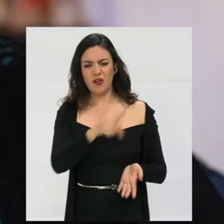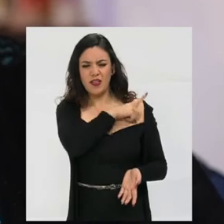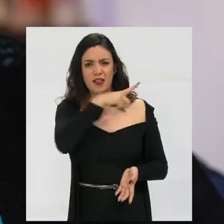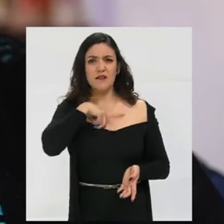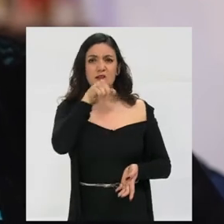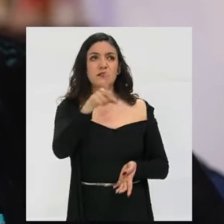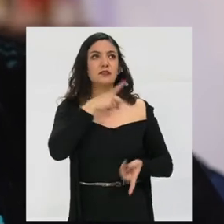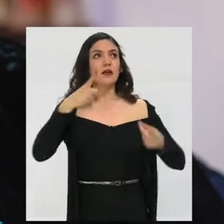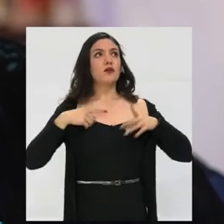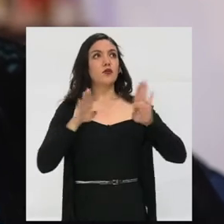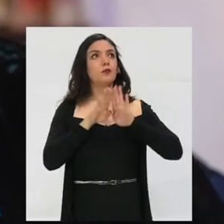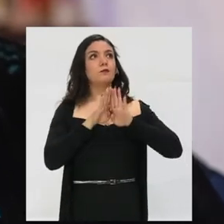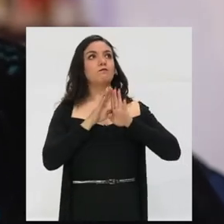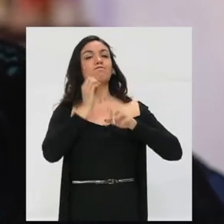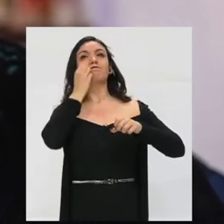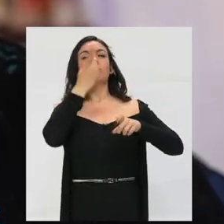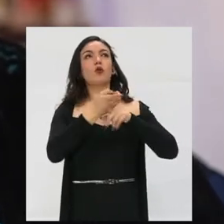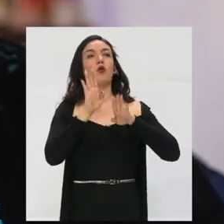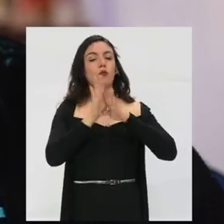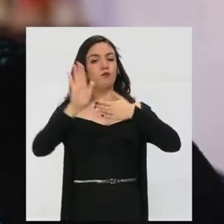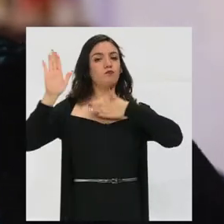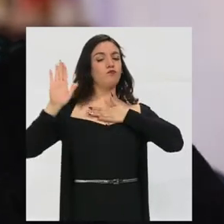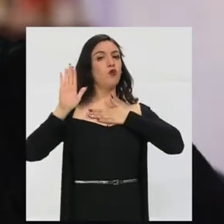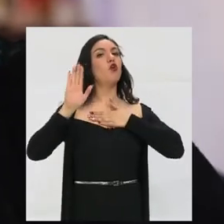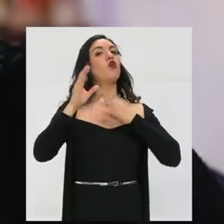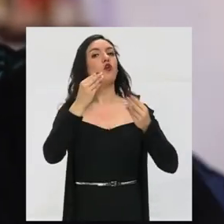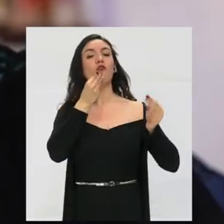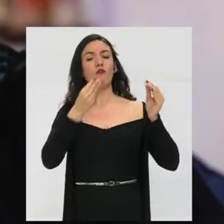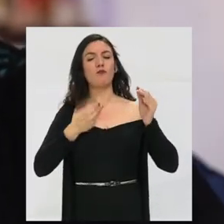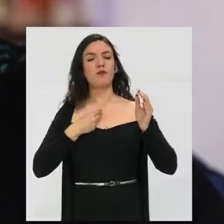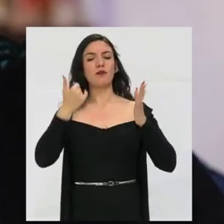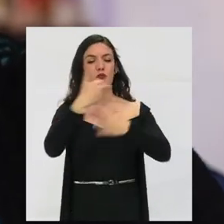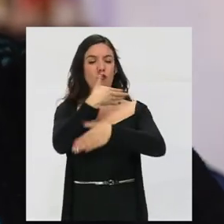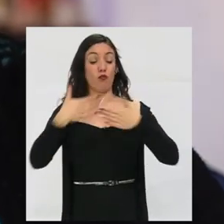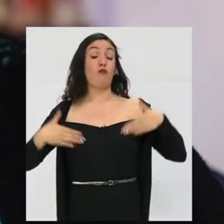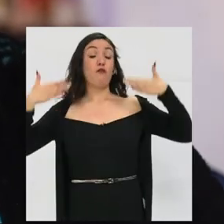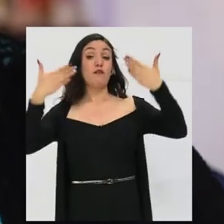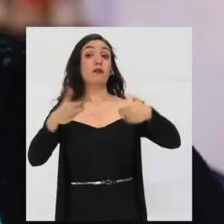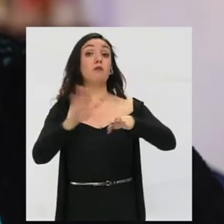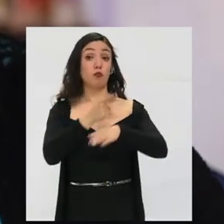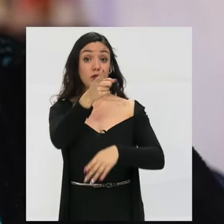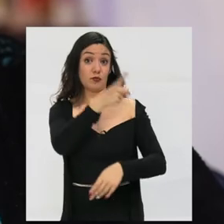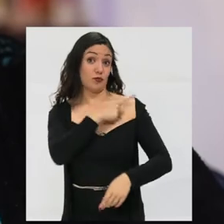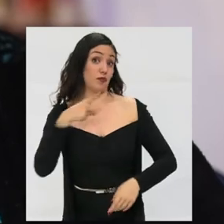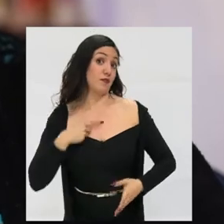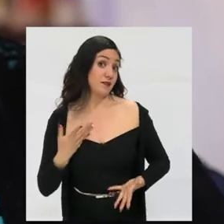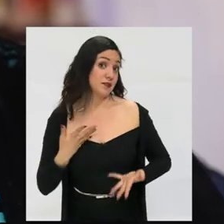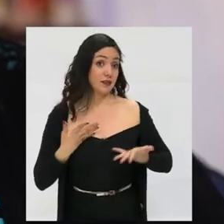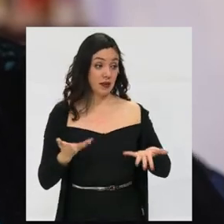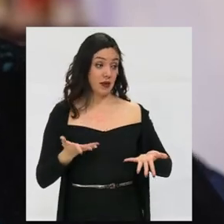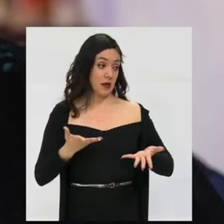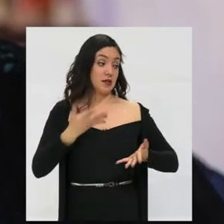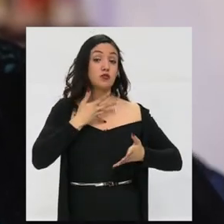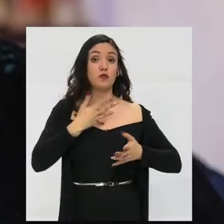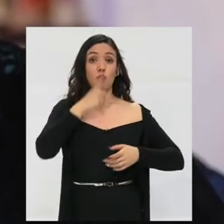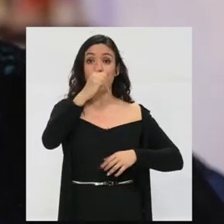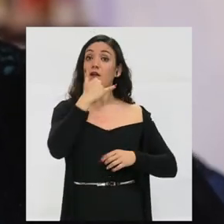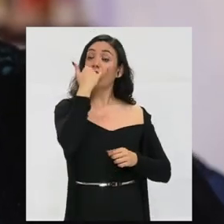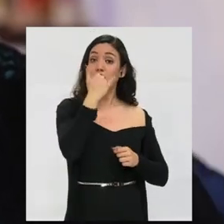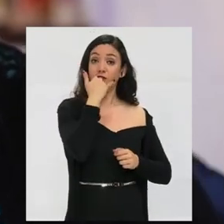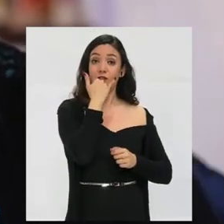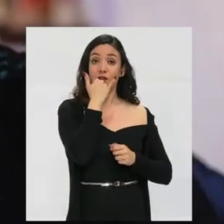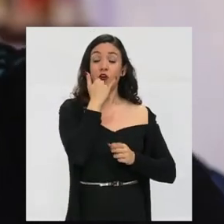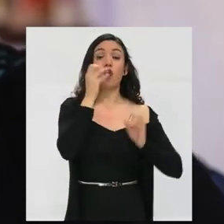yo creo que les debemos de dar la oportunidad y dar un voto de confianza, porque pues lo merecen.